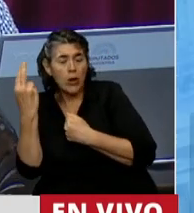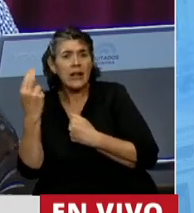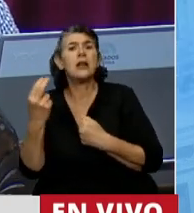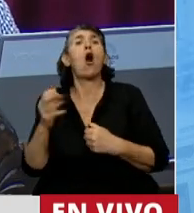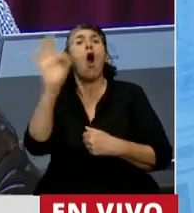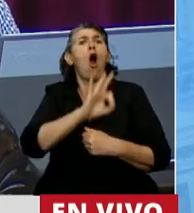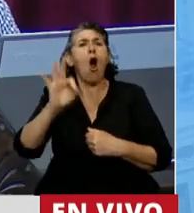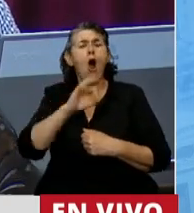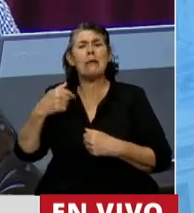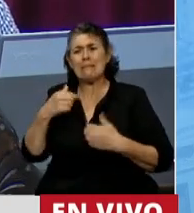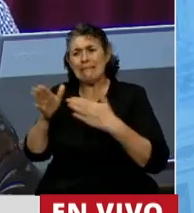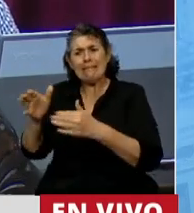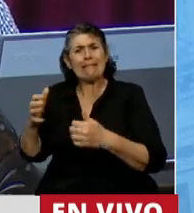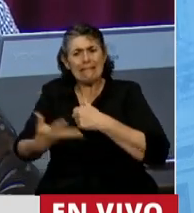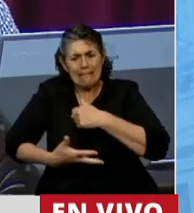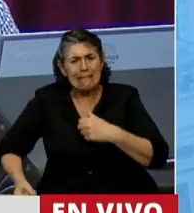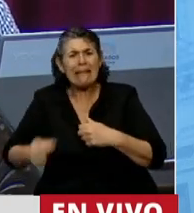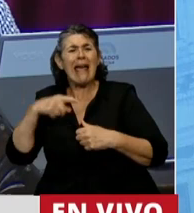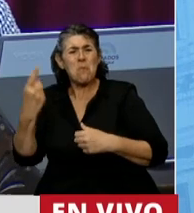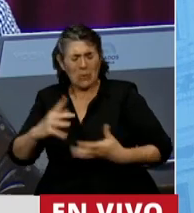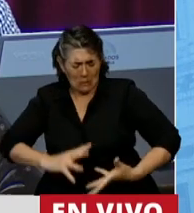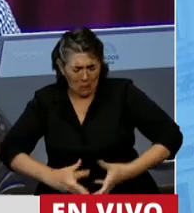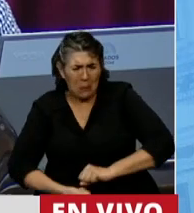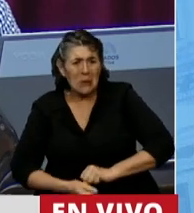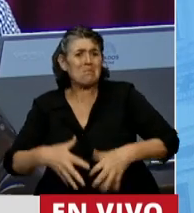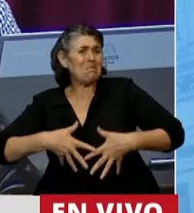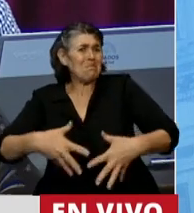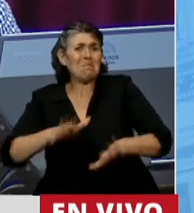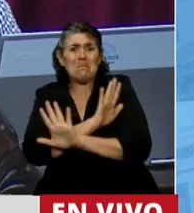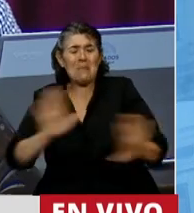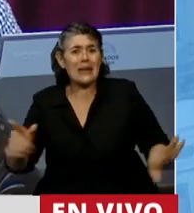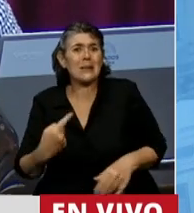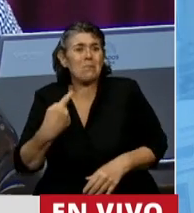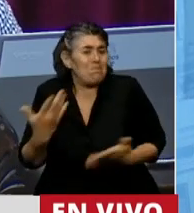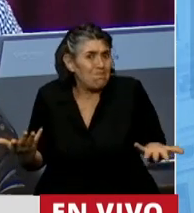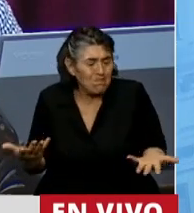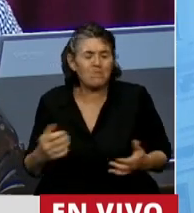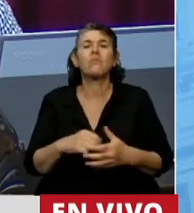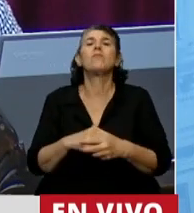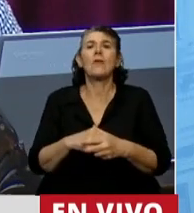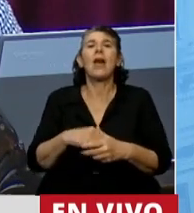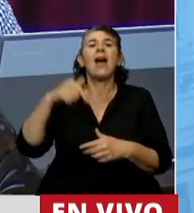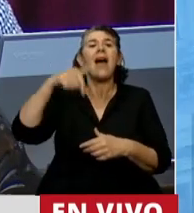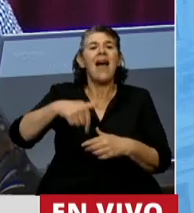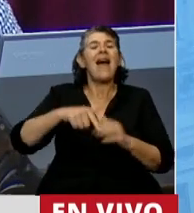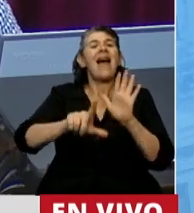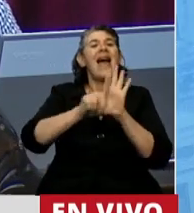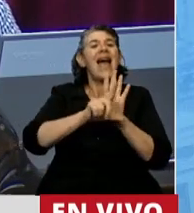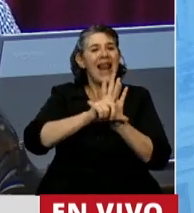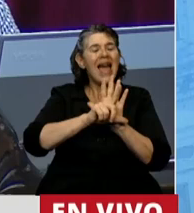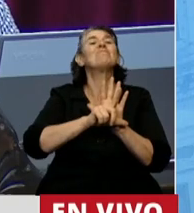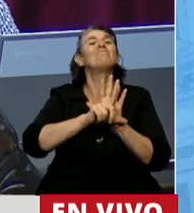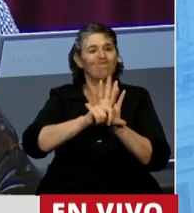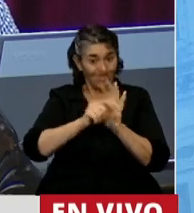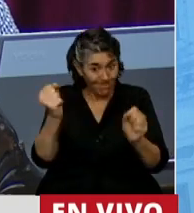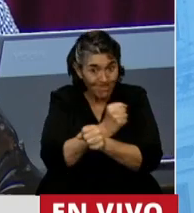gestar o de condicionar nuestro futuro. Después de esta ley habremos avanzado en una sociedad más justa